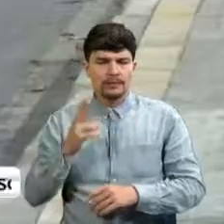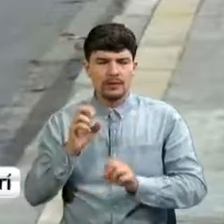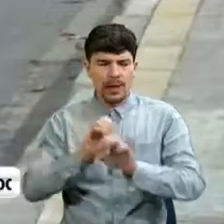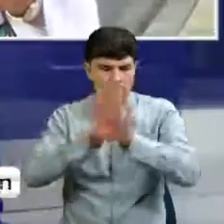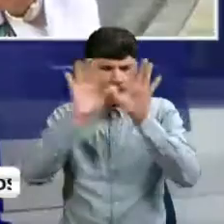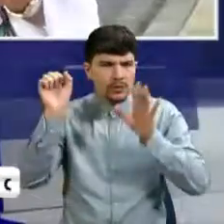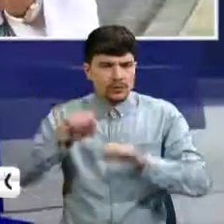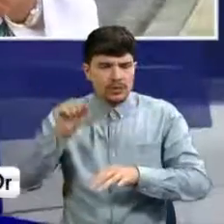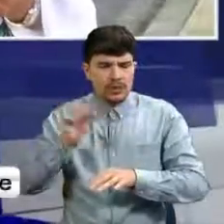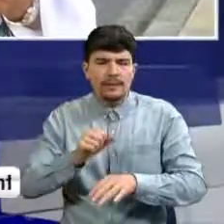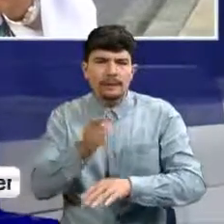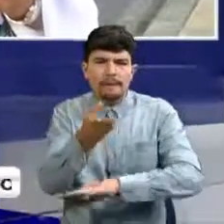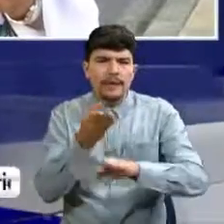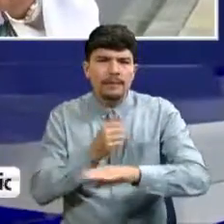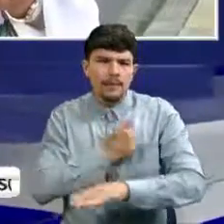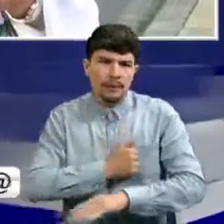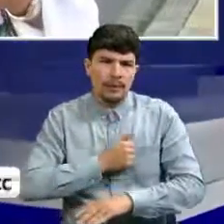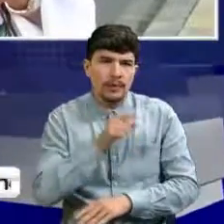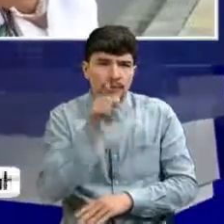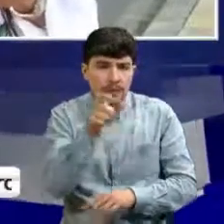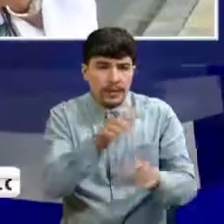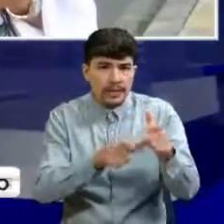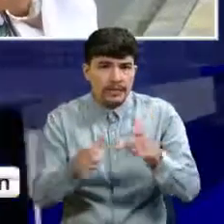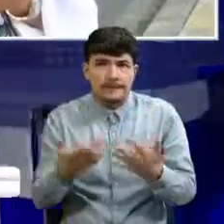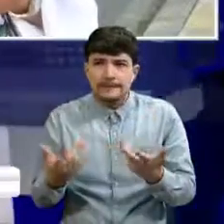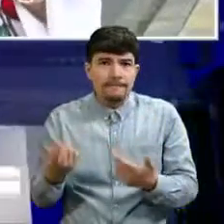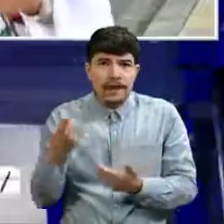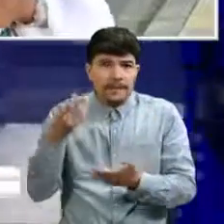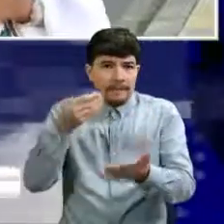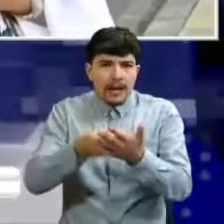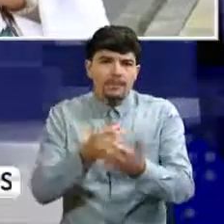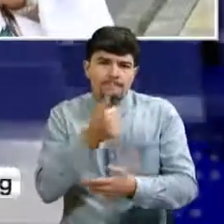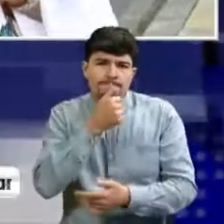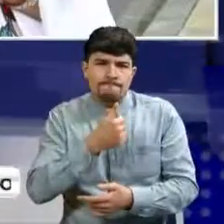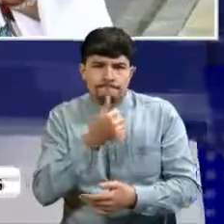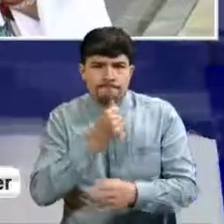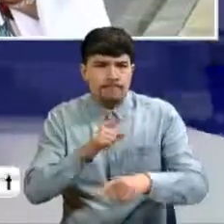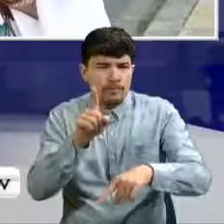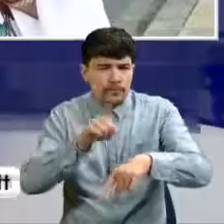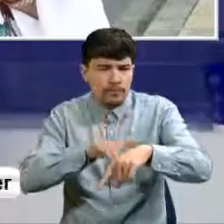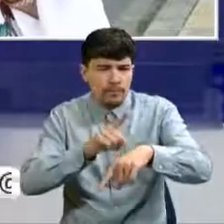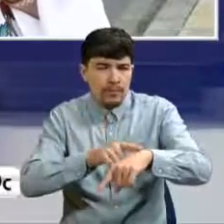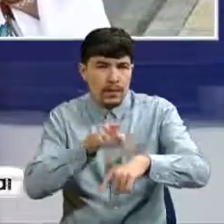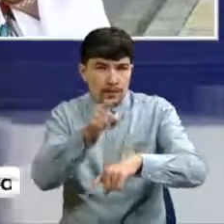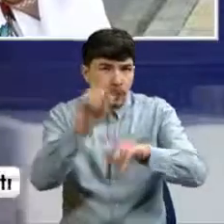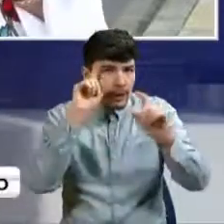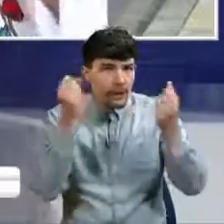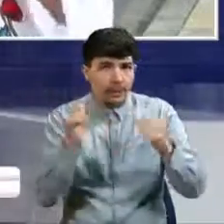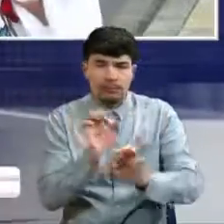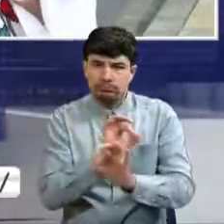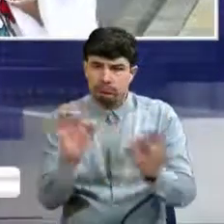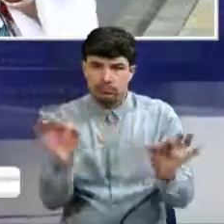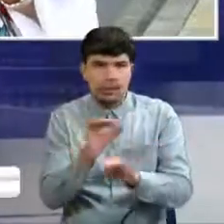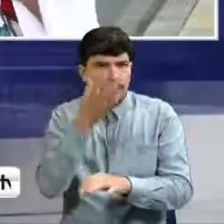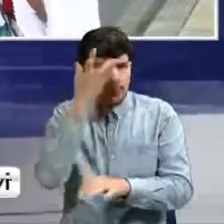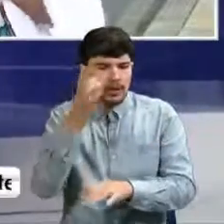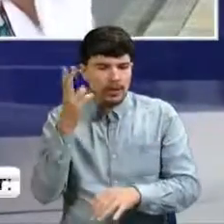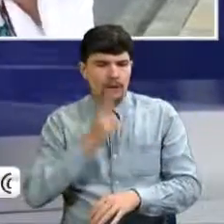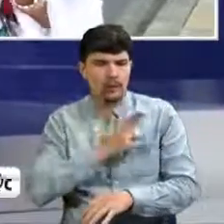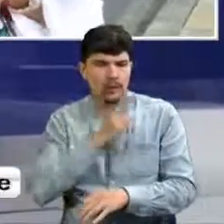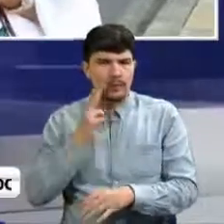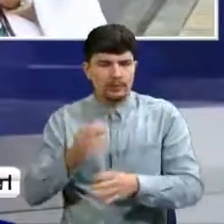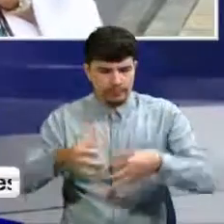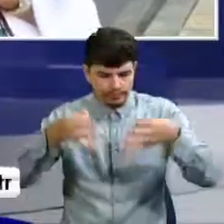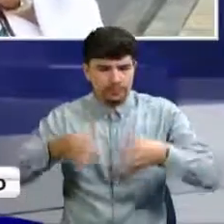que pide paciencia a aquellas personas que de pronto se les ha incumplido pero que de igual manera no hay que preocuparse porque tienen el total compromiso con